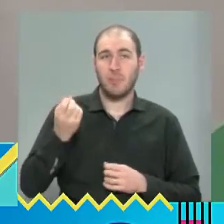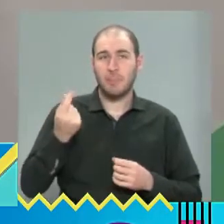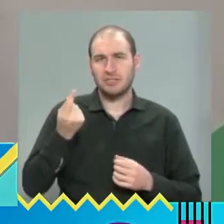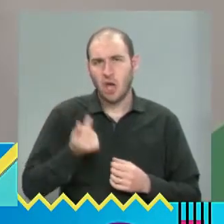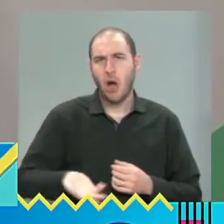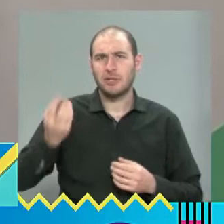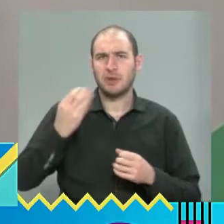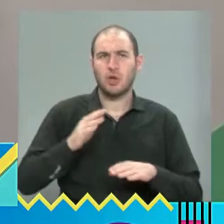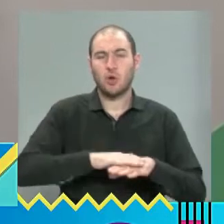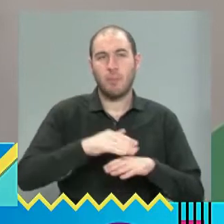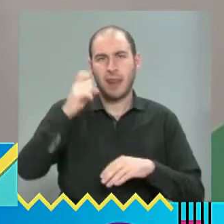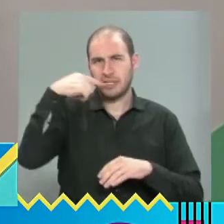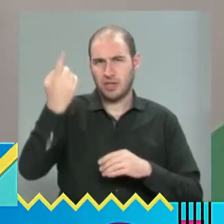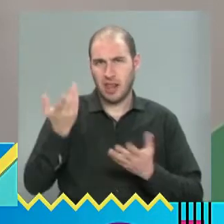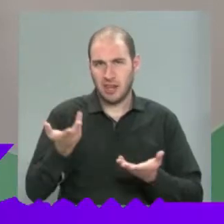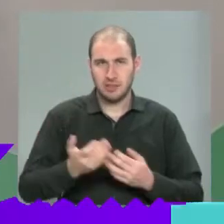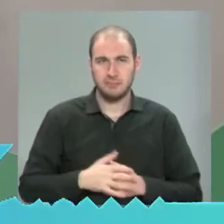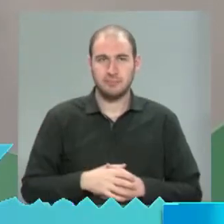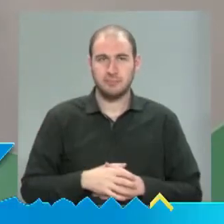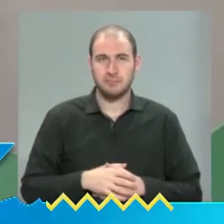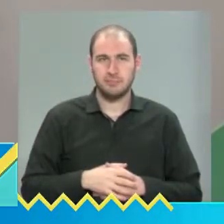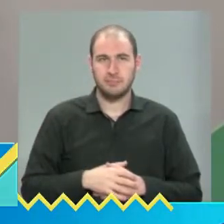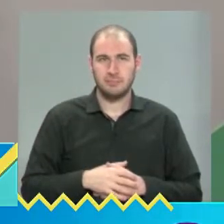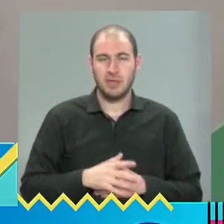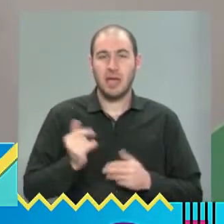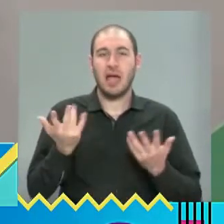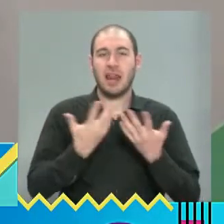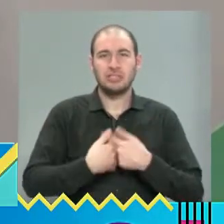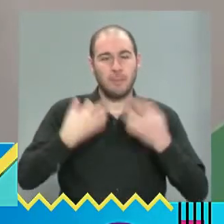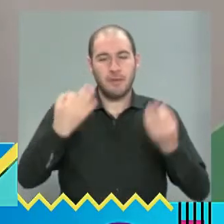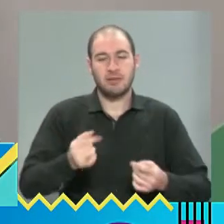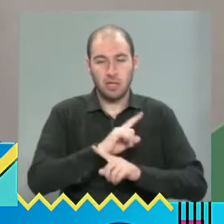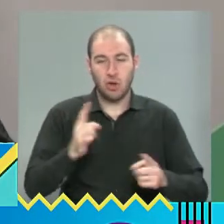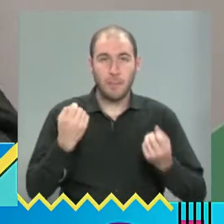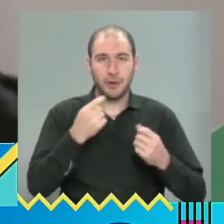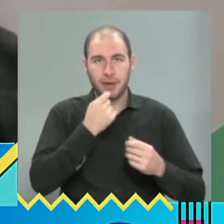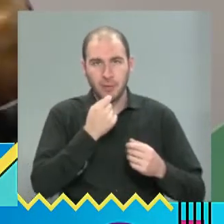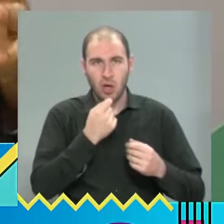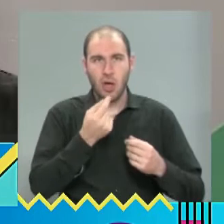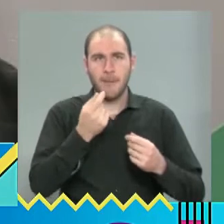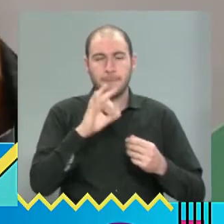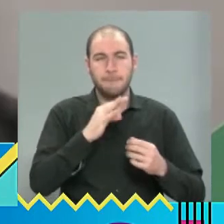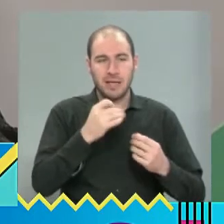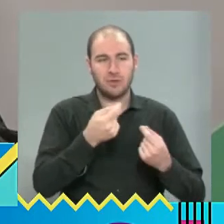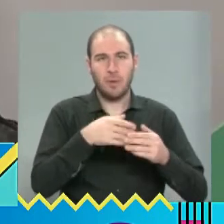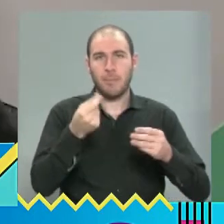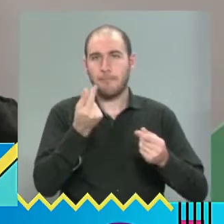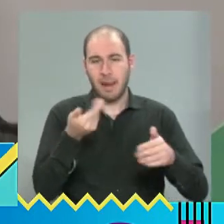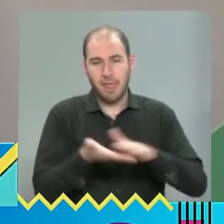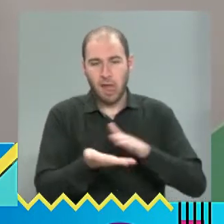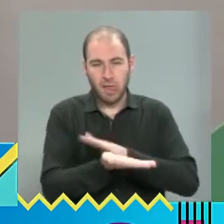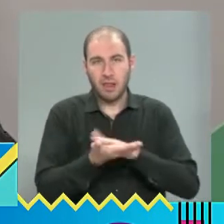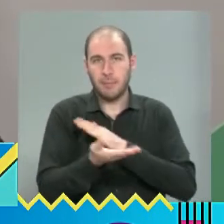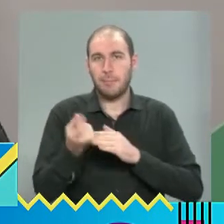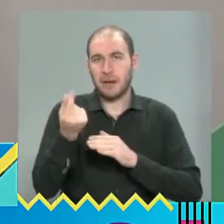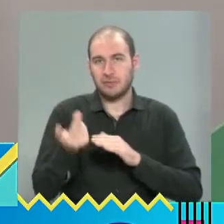precios? Si culpa a los extranjeros, sí. Mira, hay una relación, no es perfecta, pero cuando uno ve que hay muchos pesos, que se emiten muchos pesos, los precios